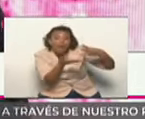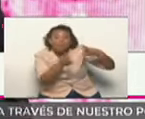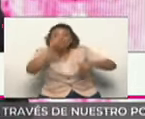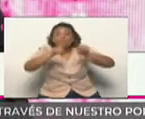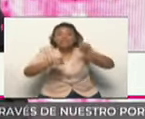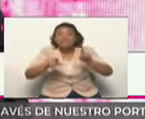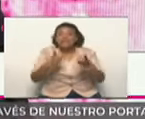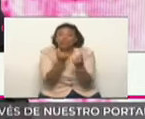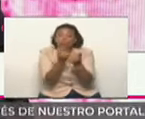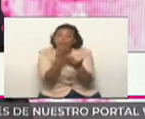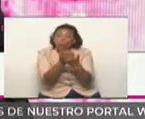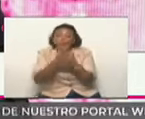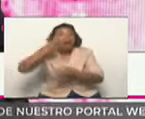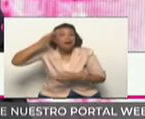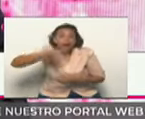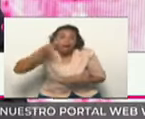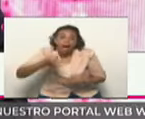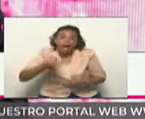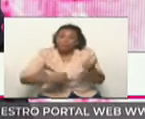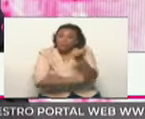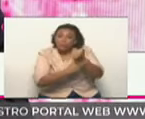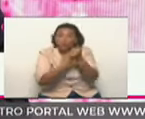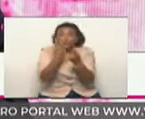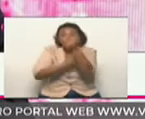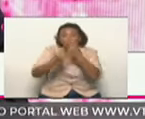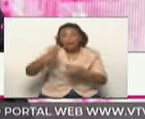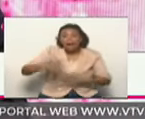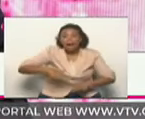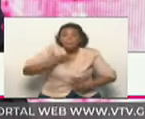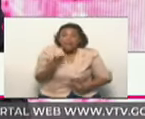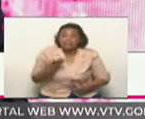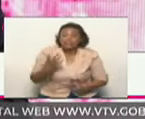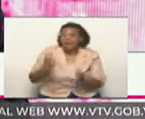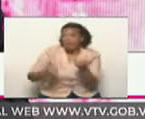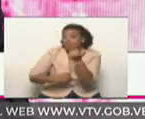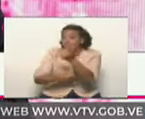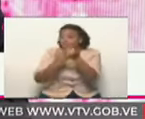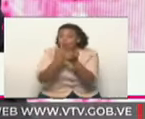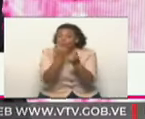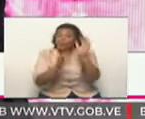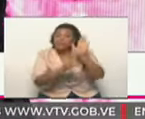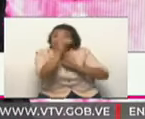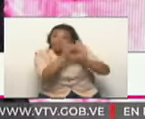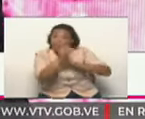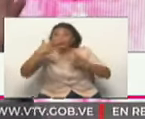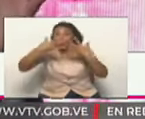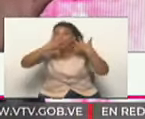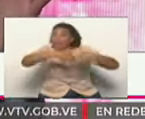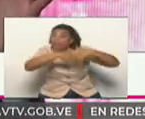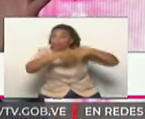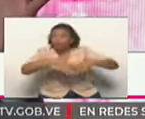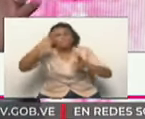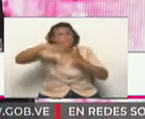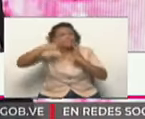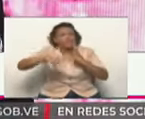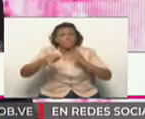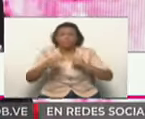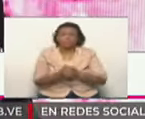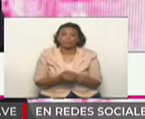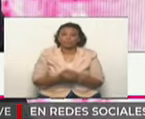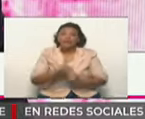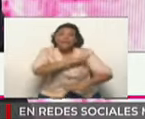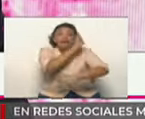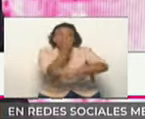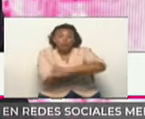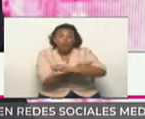poder económico verdadero, sus mercados, su capacidad de financiamiento, su desarrollo industrial, etcétera, etcétera. Las